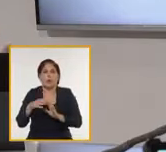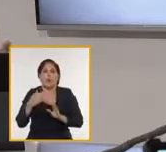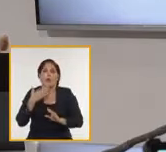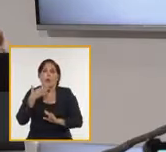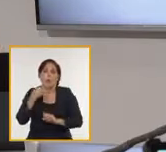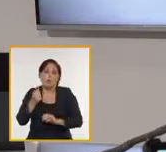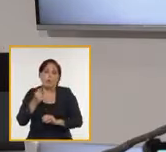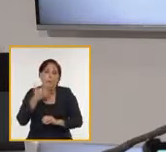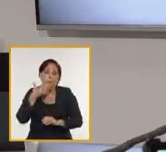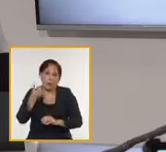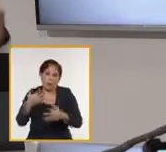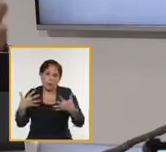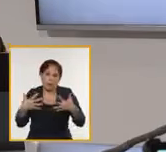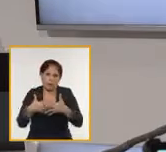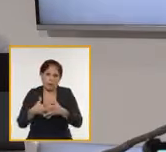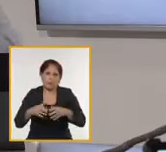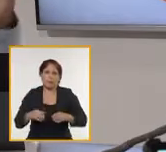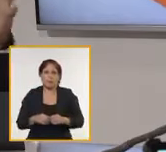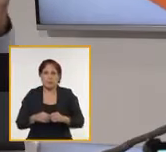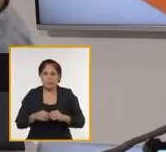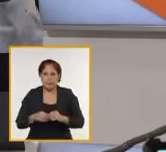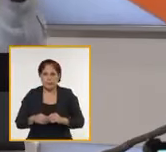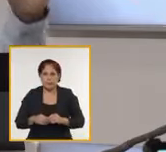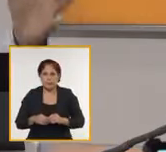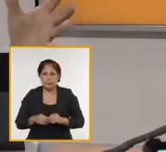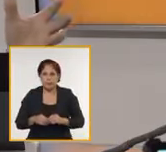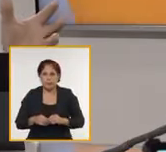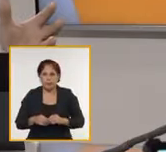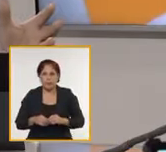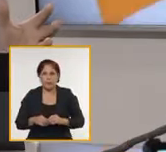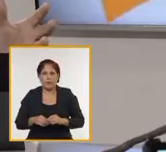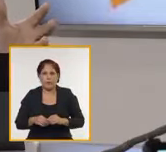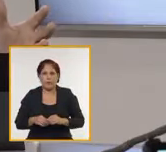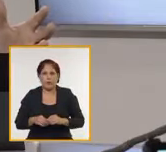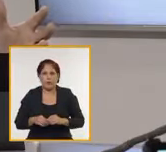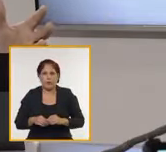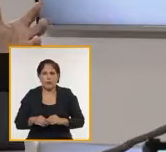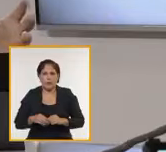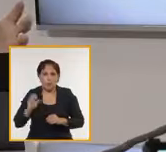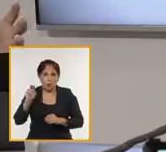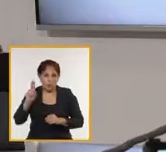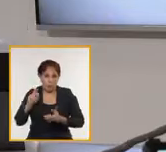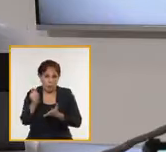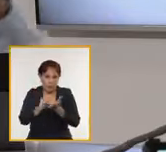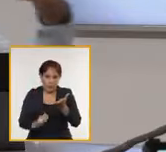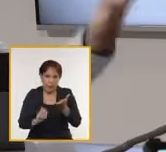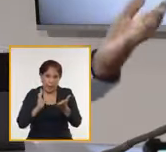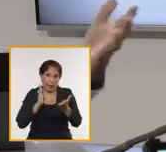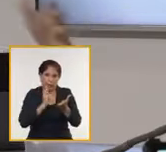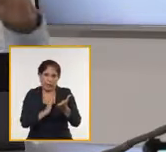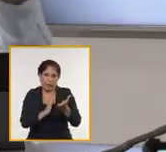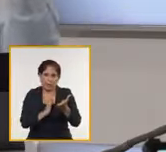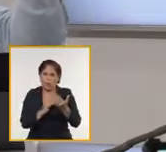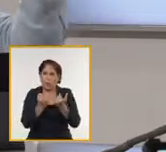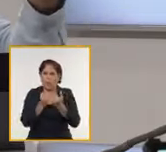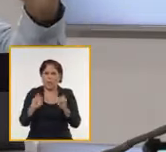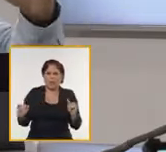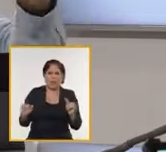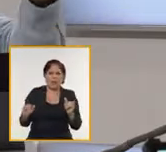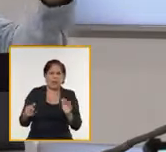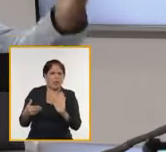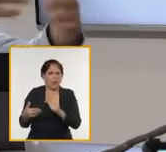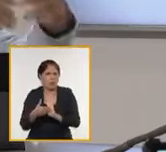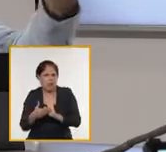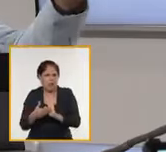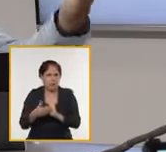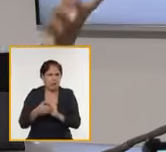orden mundial. Es decir, y sobre todo que gire sobre la Carta de la ONU. Es decir, no un país intervencionista, un